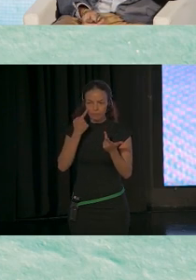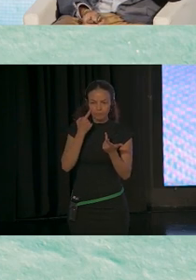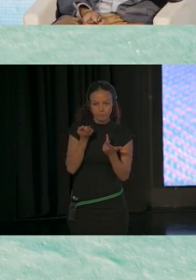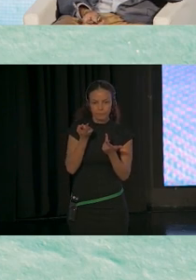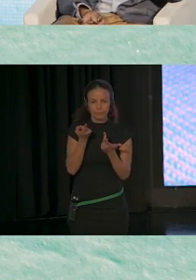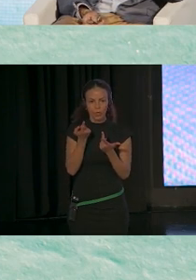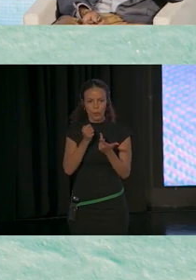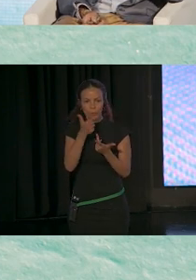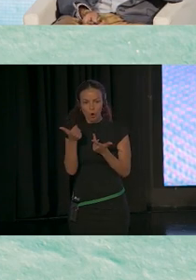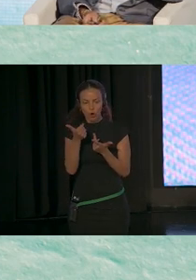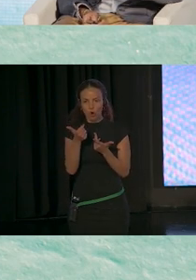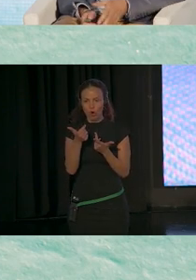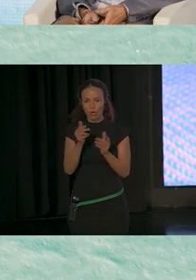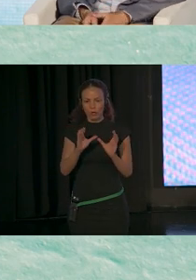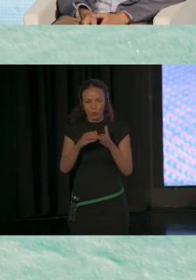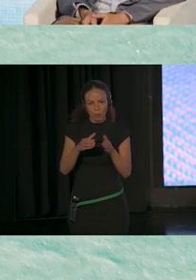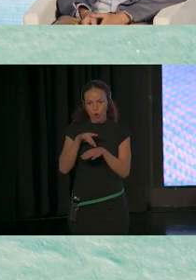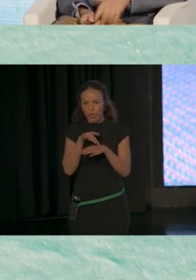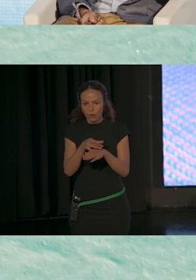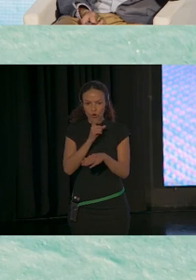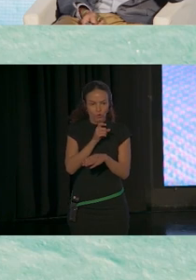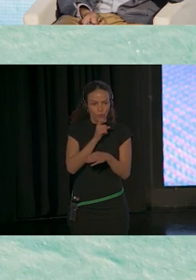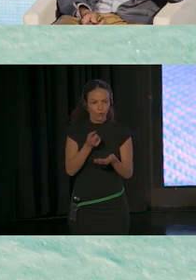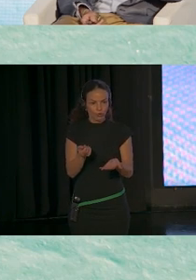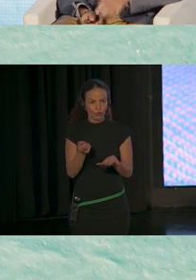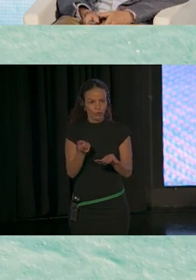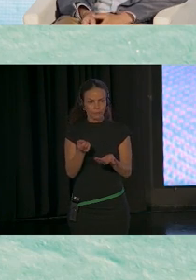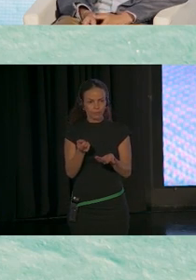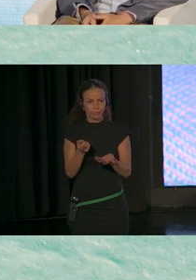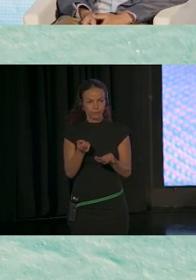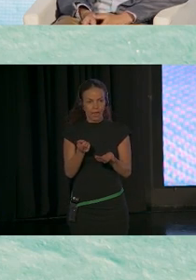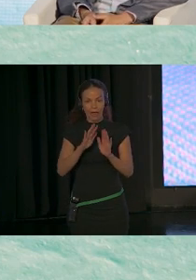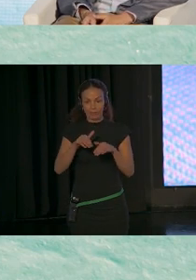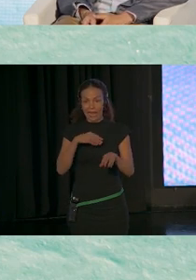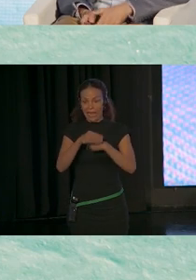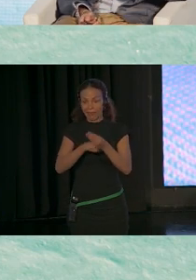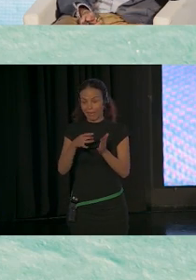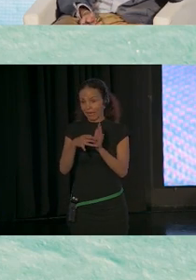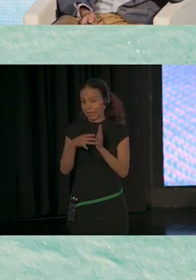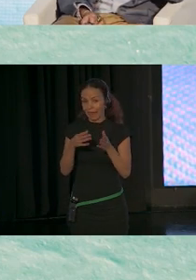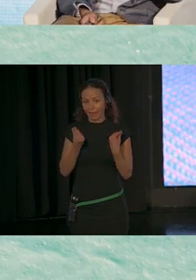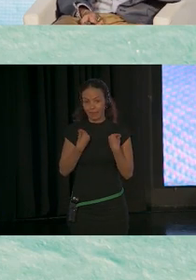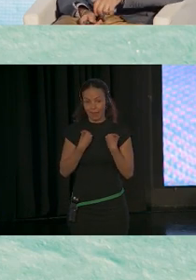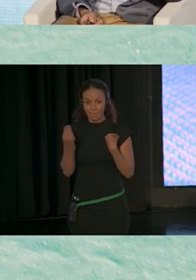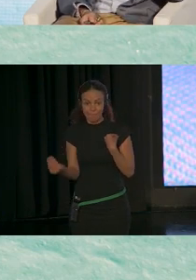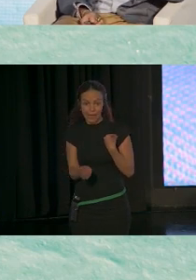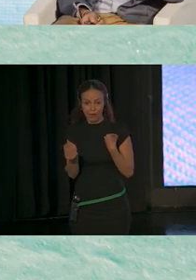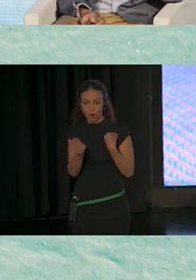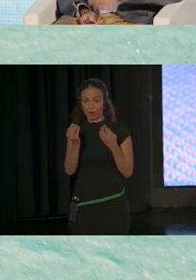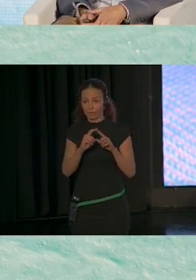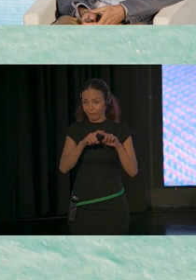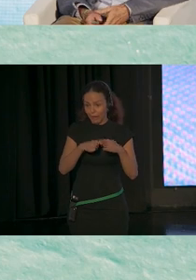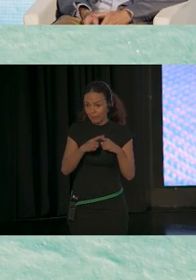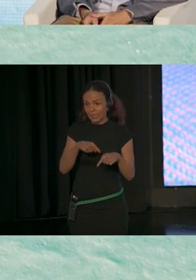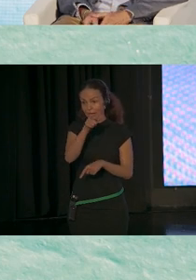futuro, orientarlo y que de alguna manera permitiese una mejor calidad de vida para las familias, para